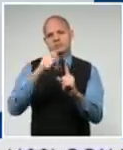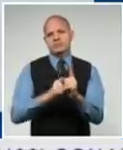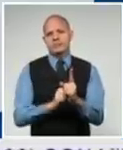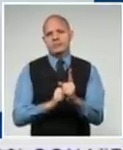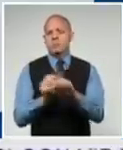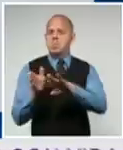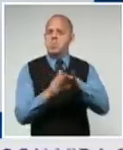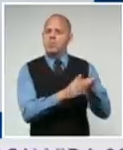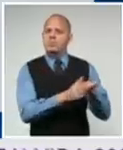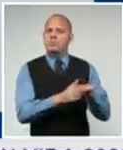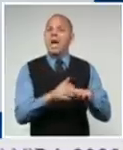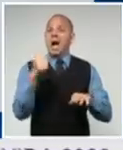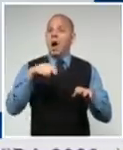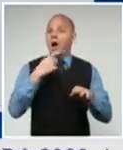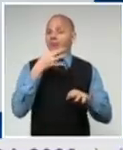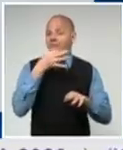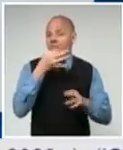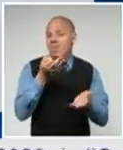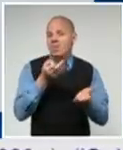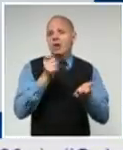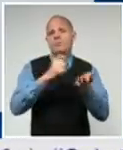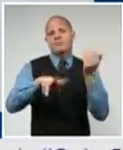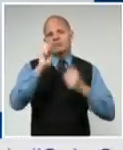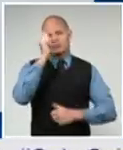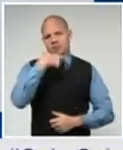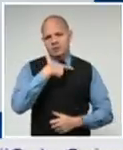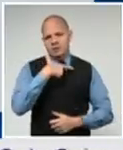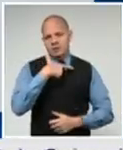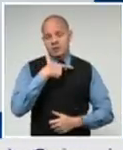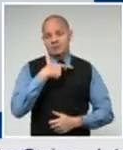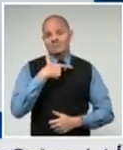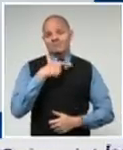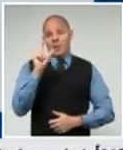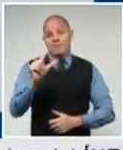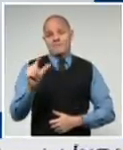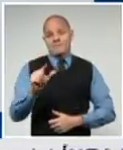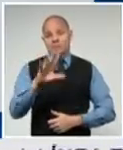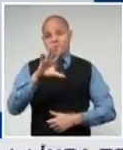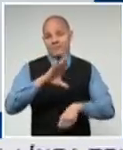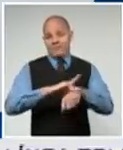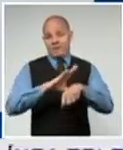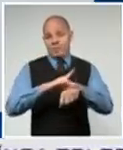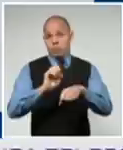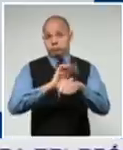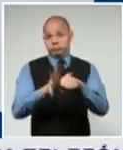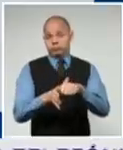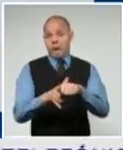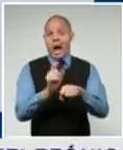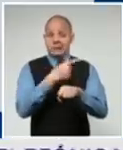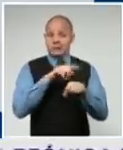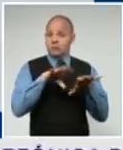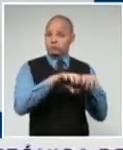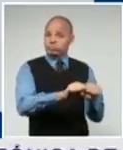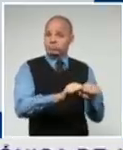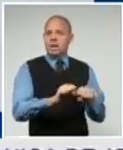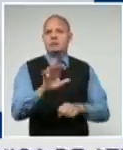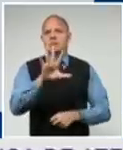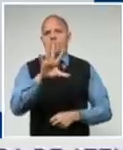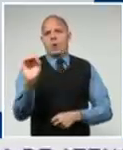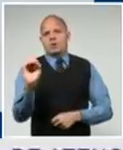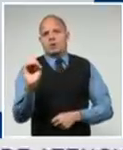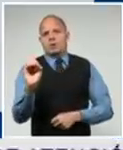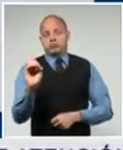la provincia de Ciego de Ávila, los 50 casos pertenecen a la provincia de, perdón,